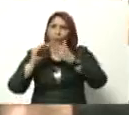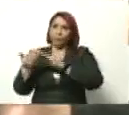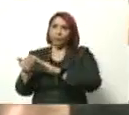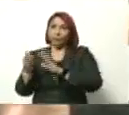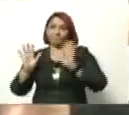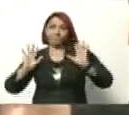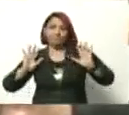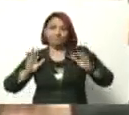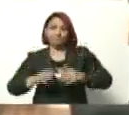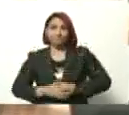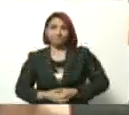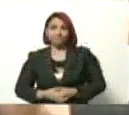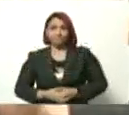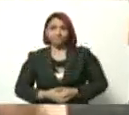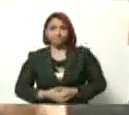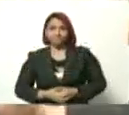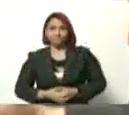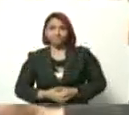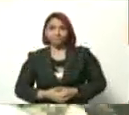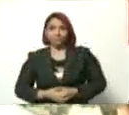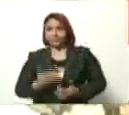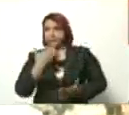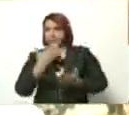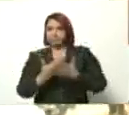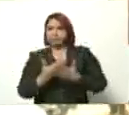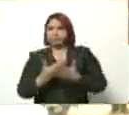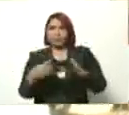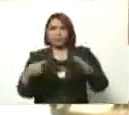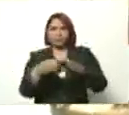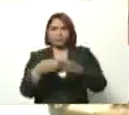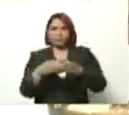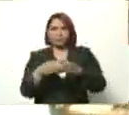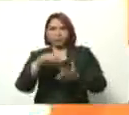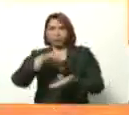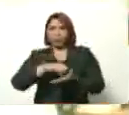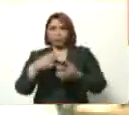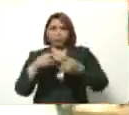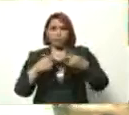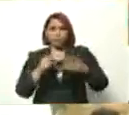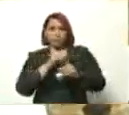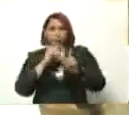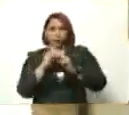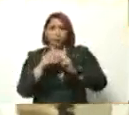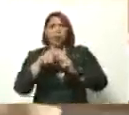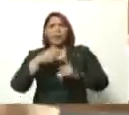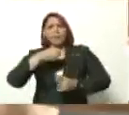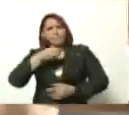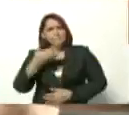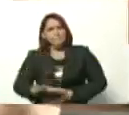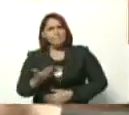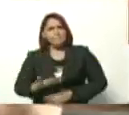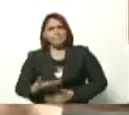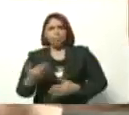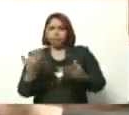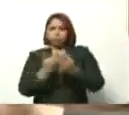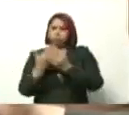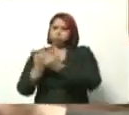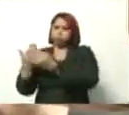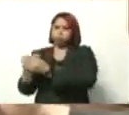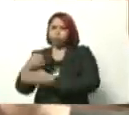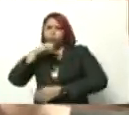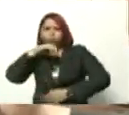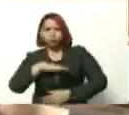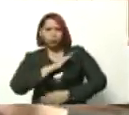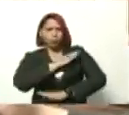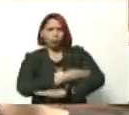este sobre exigido para el equipo del centro de la diversidad cultural es un expediente sólidamente confeccionado a partir de allí